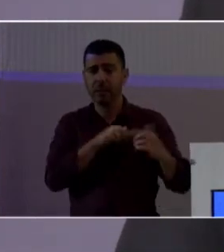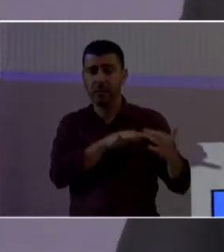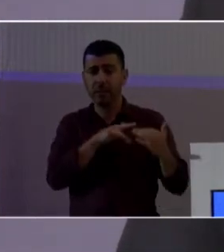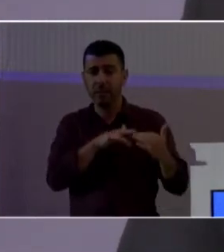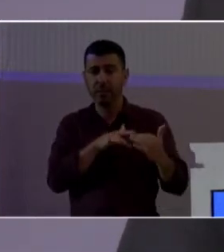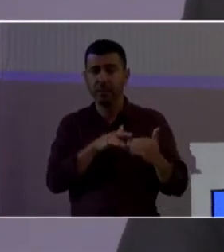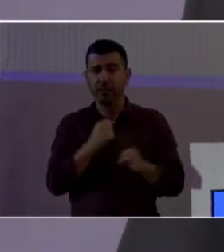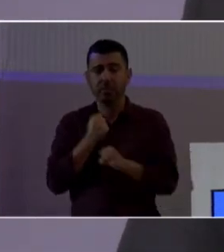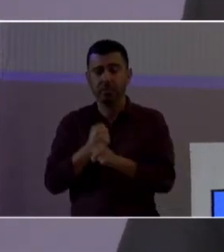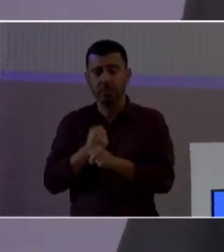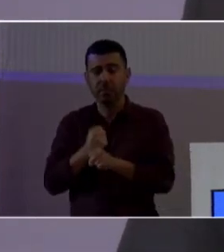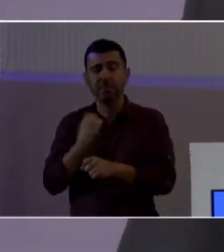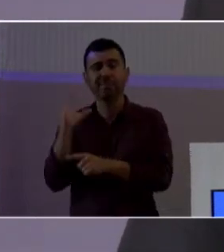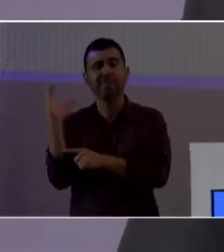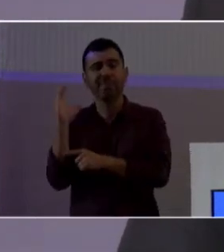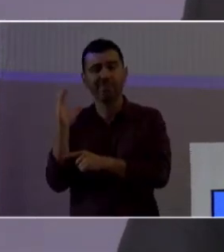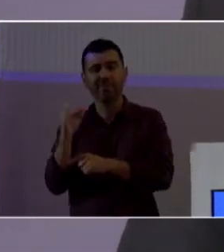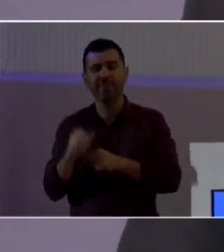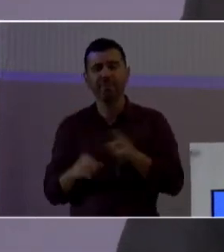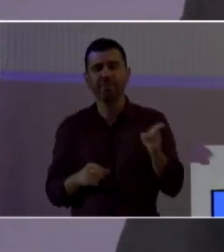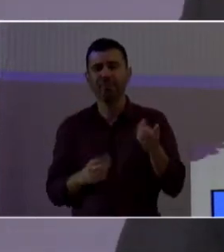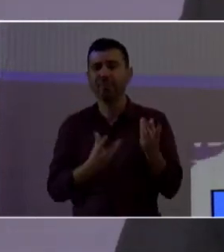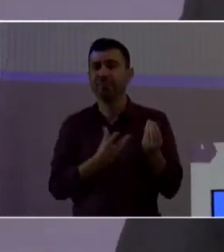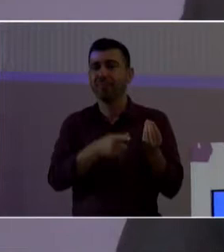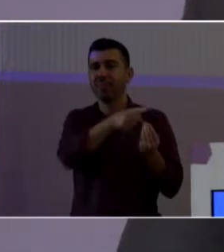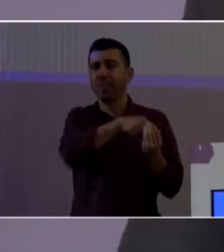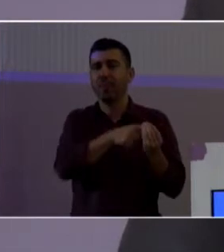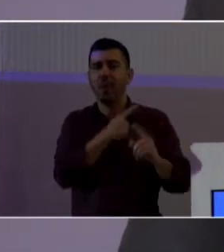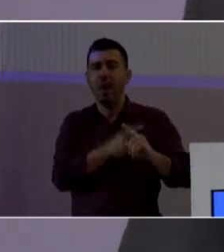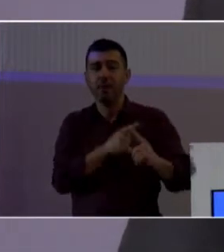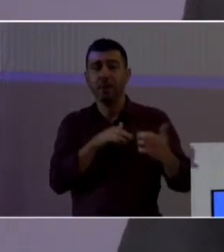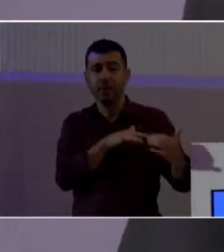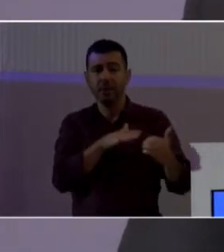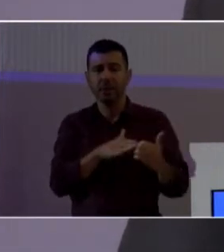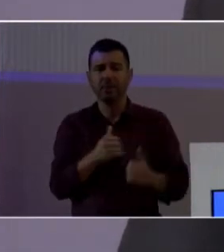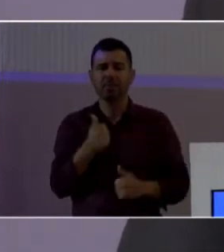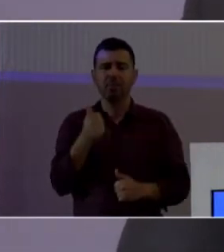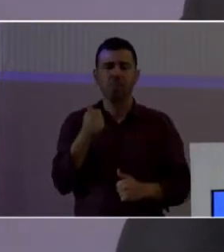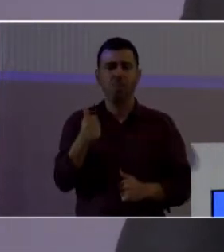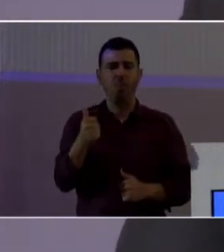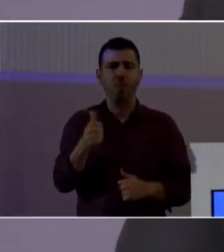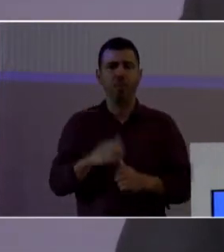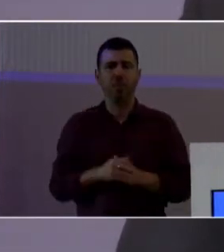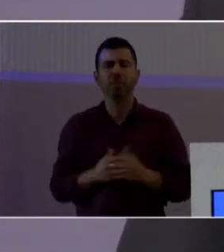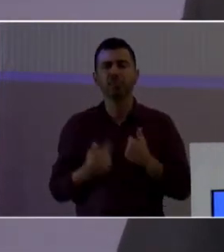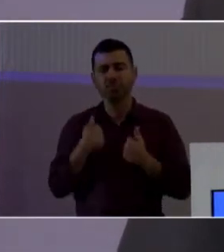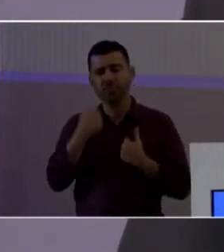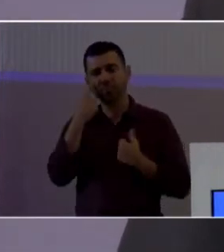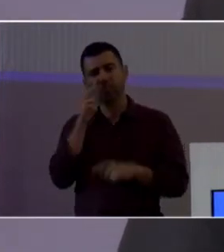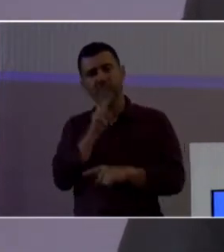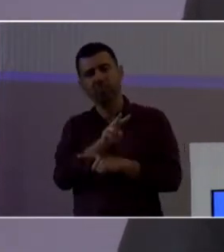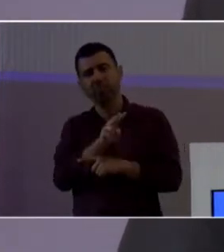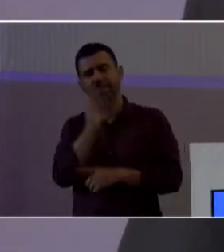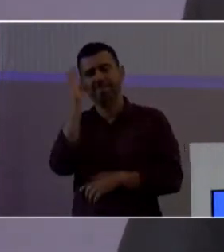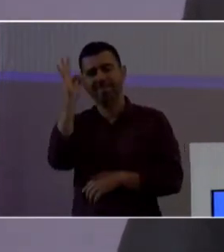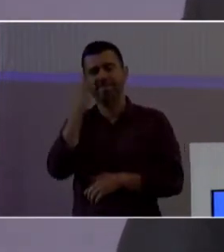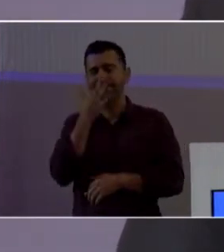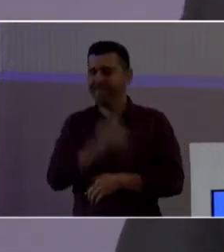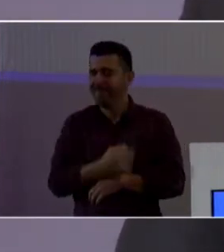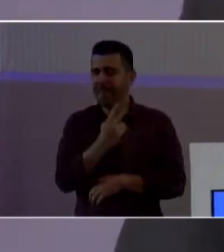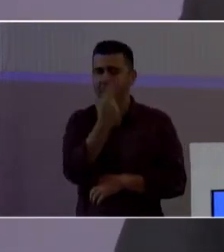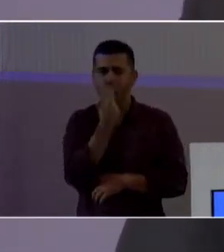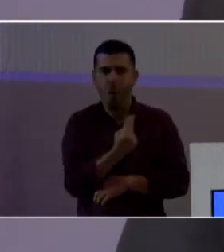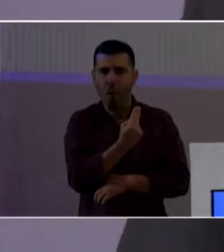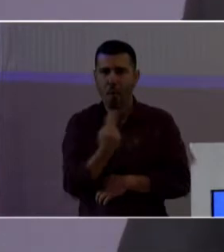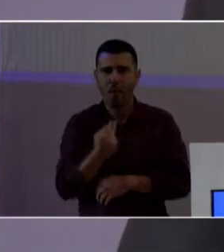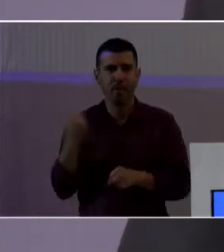son buenos, porque yo les he visto la motivación y el rendimiento y les he visto el